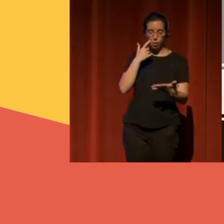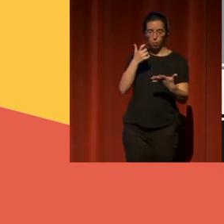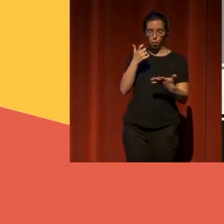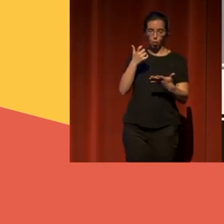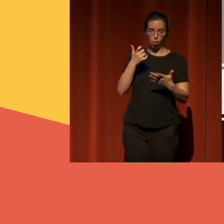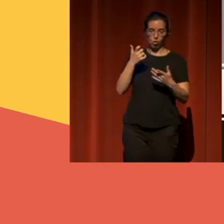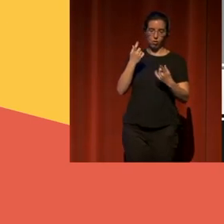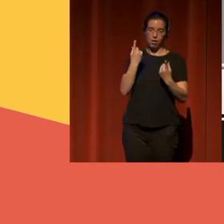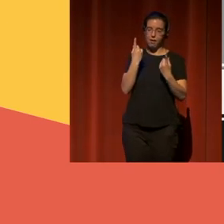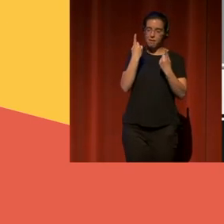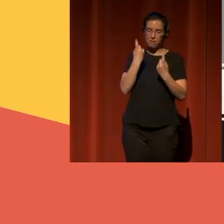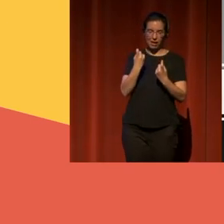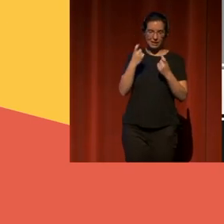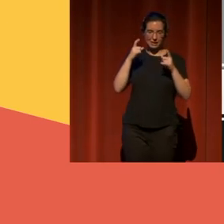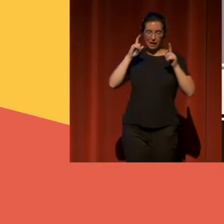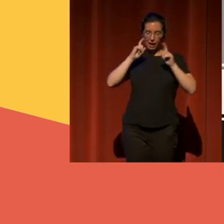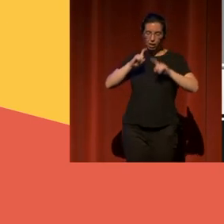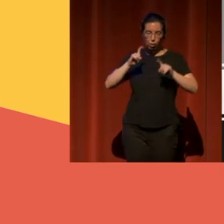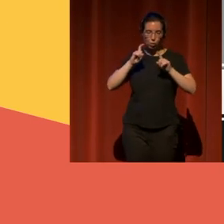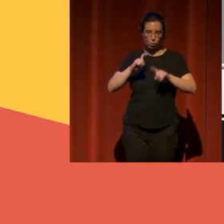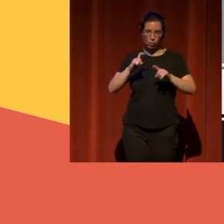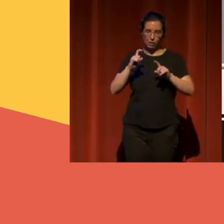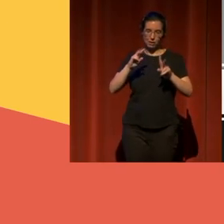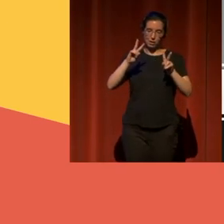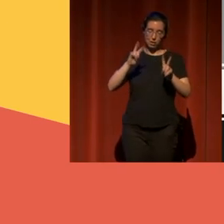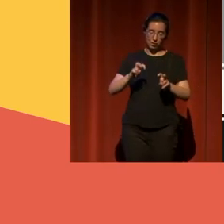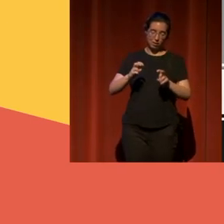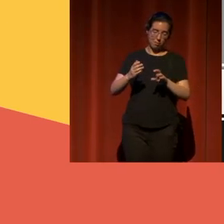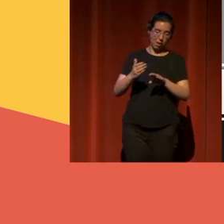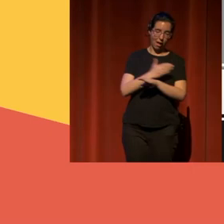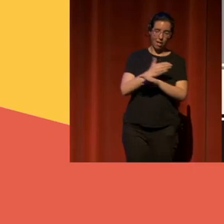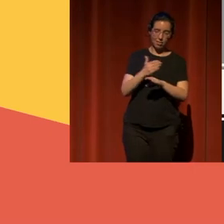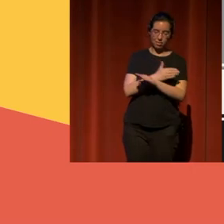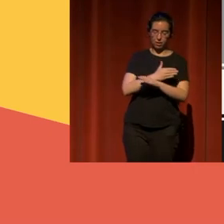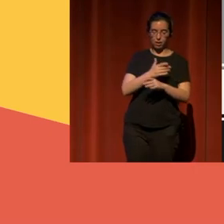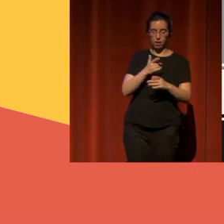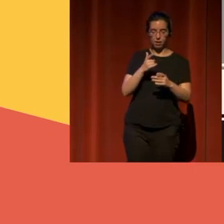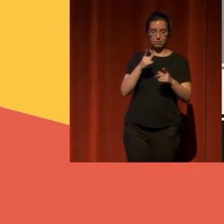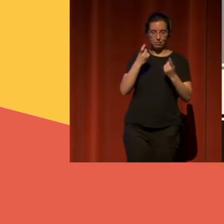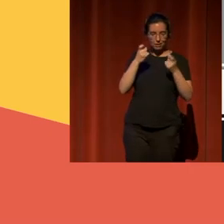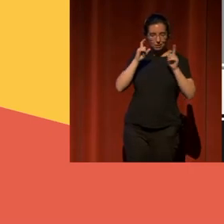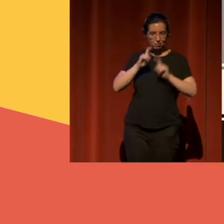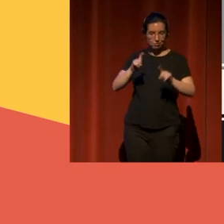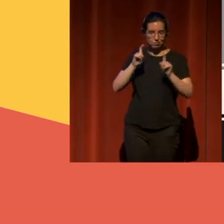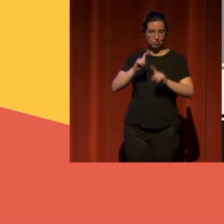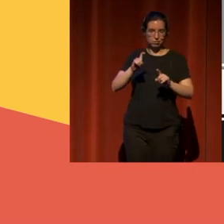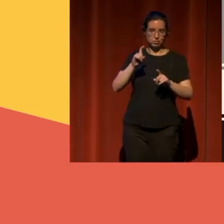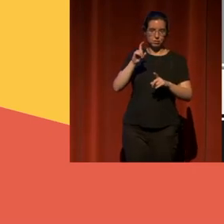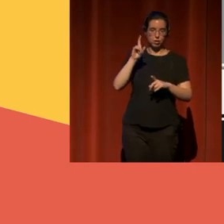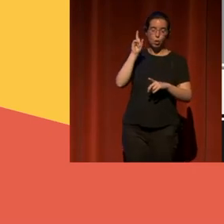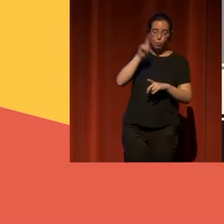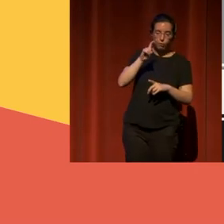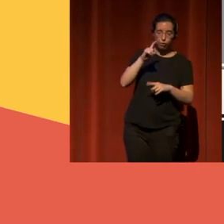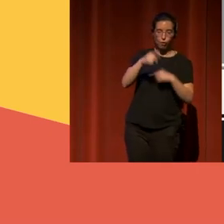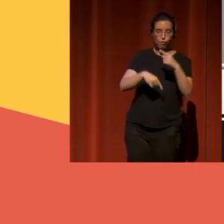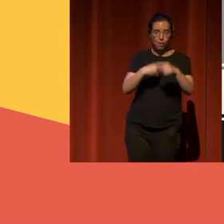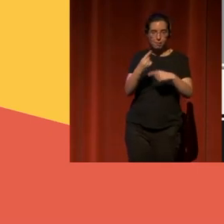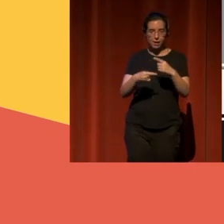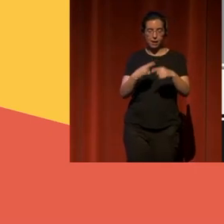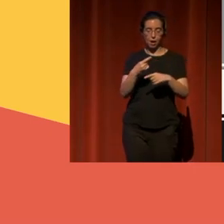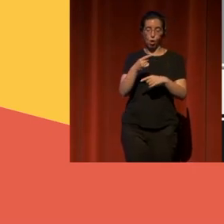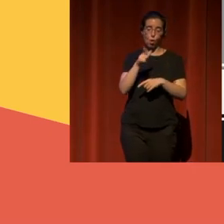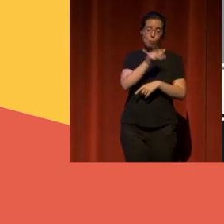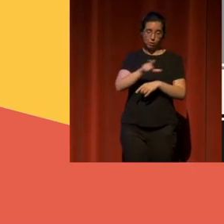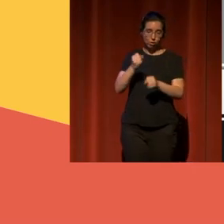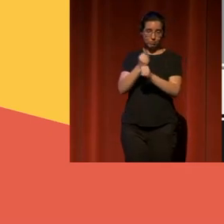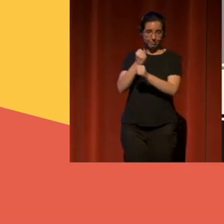formativas para la mediación. Son obras que deberían ser mediadas con estos públicos y ni docentes, ni familias y muchas veces personal